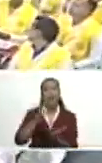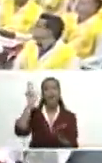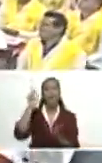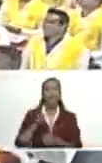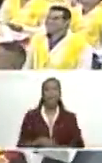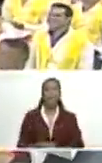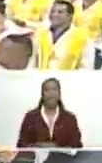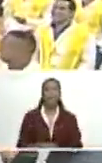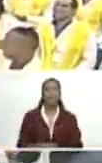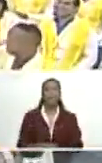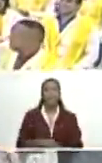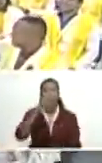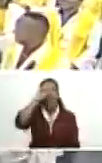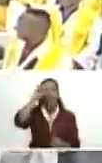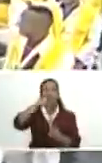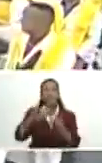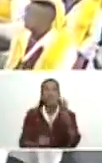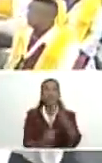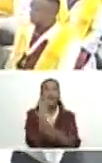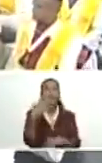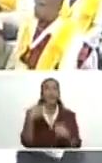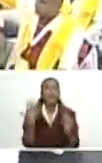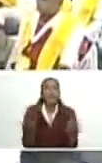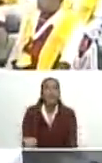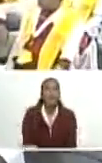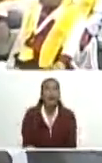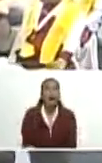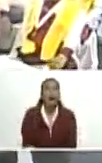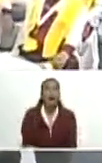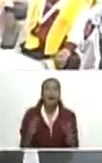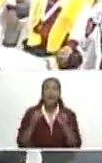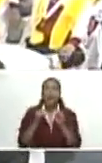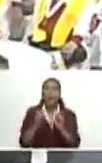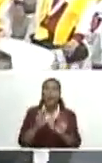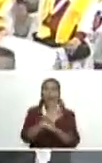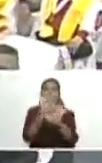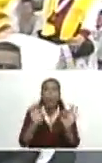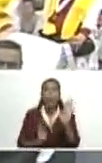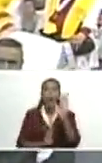Así que el objetivo es construir